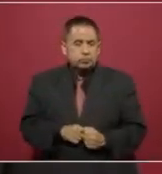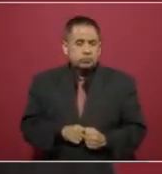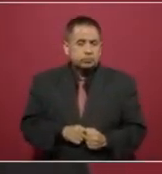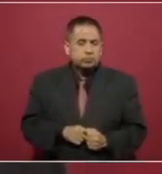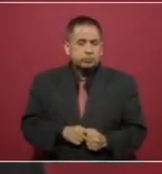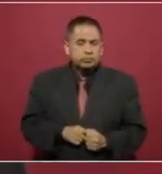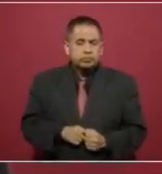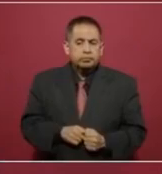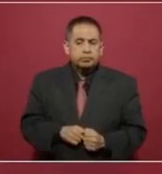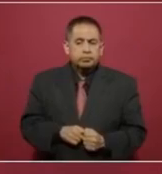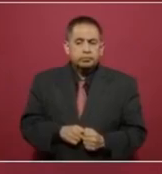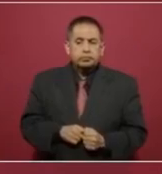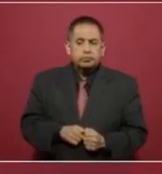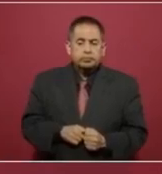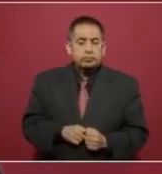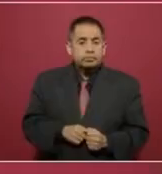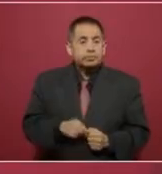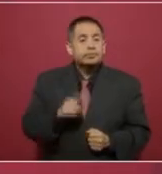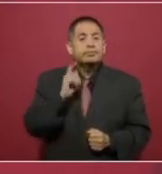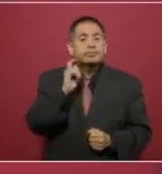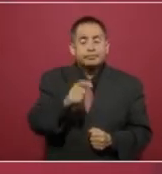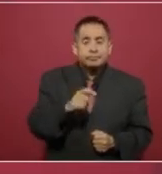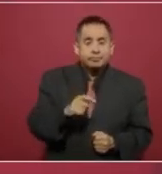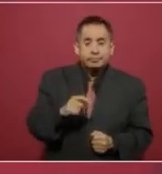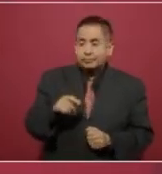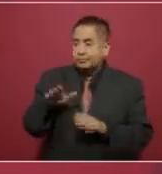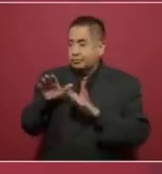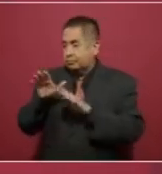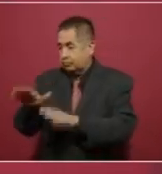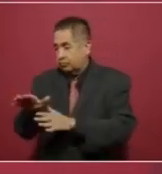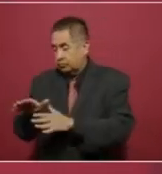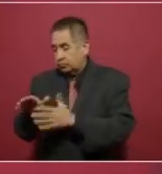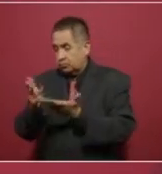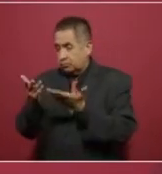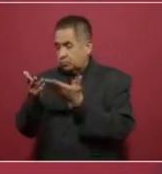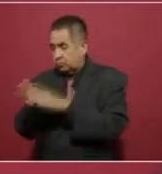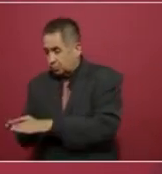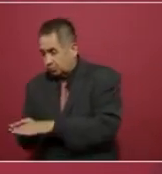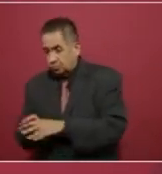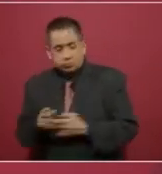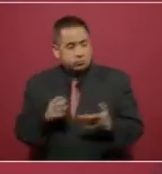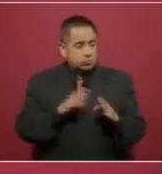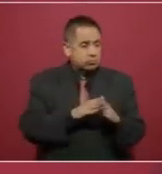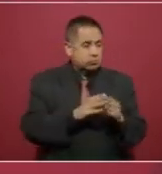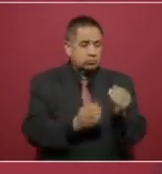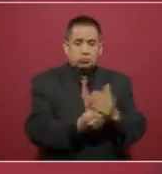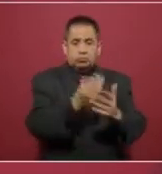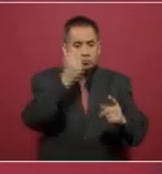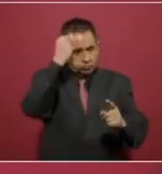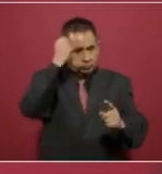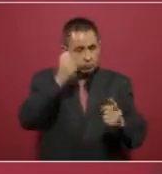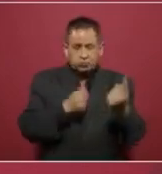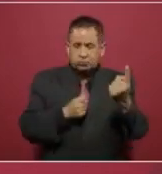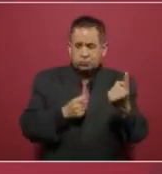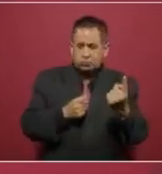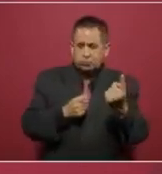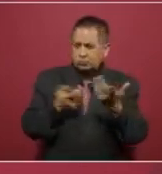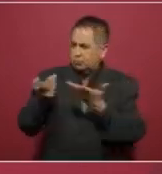iban a cerrar dos aeropuertos para construir el aeropuerto de Texcoco.